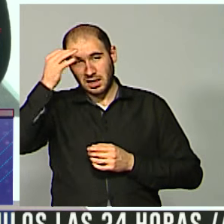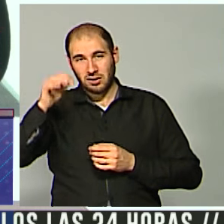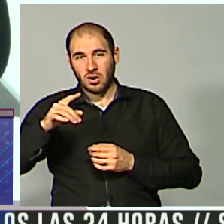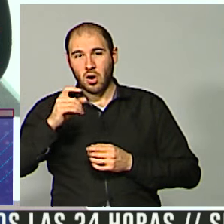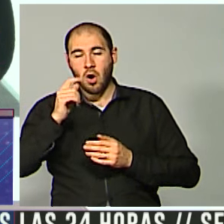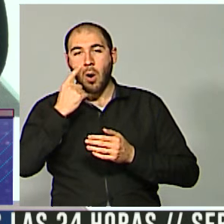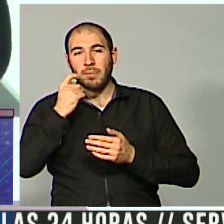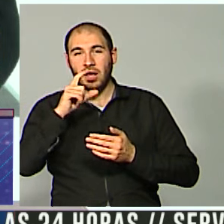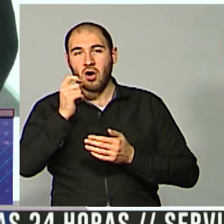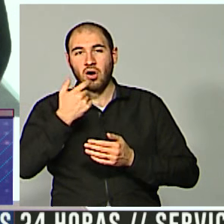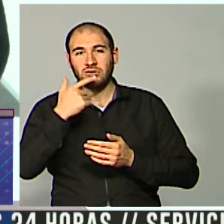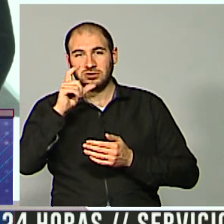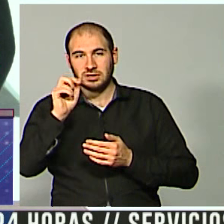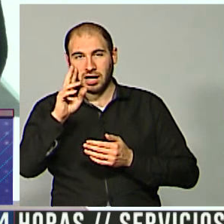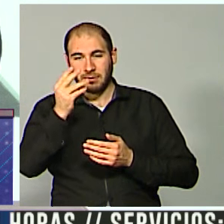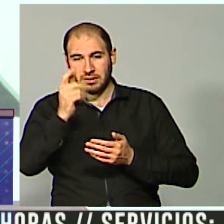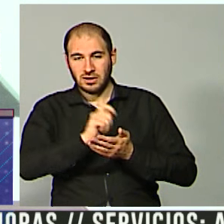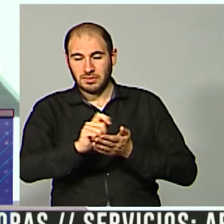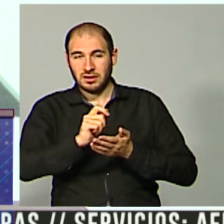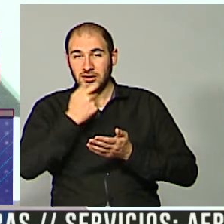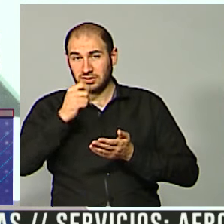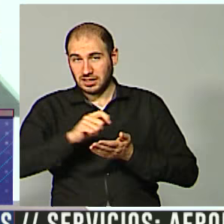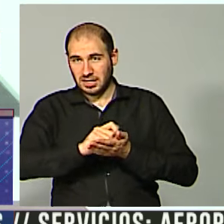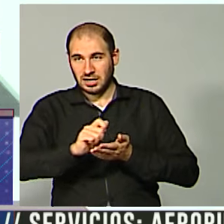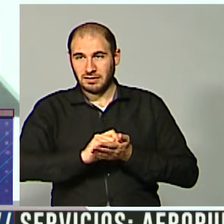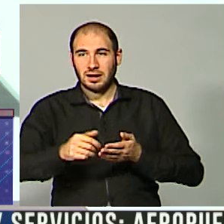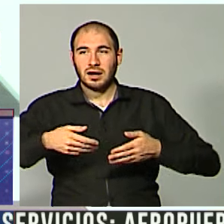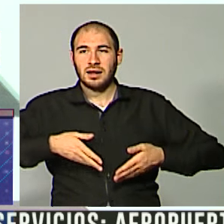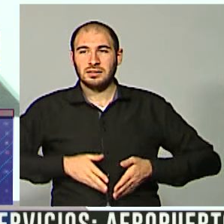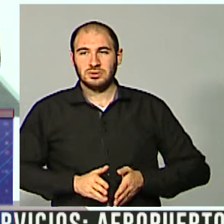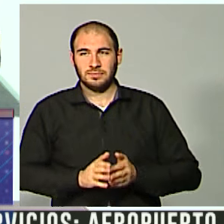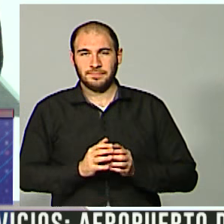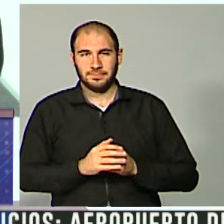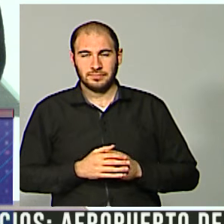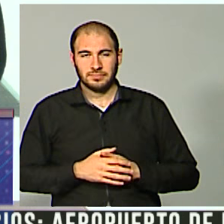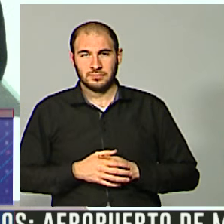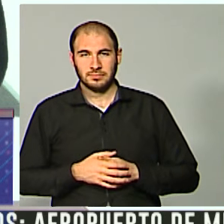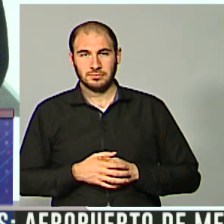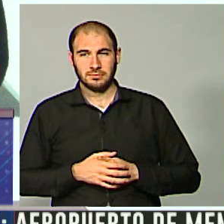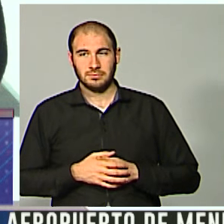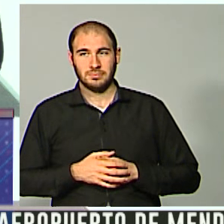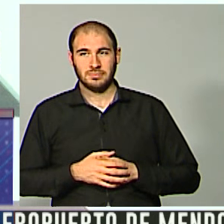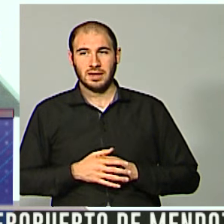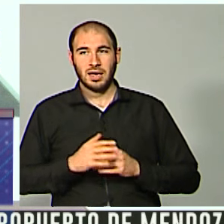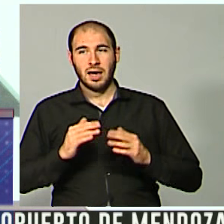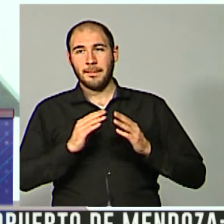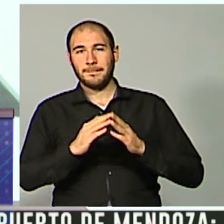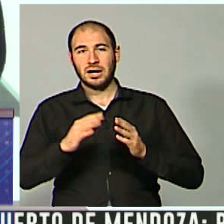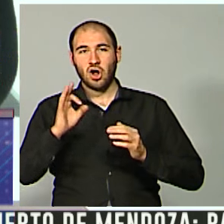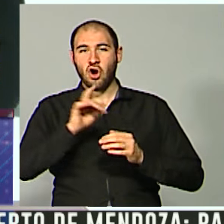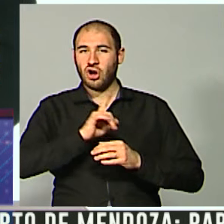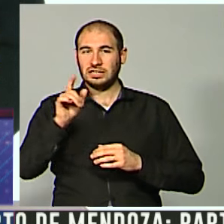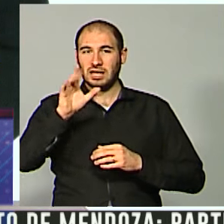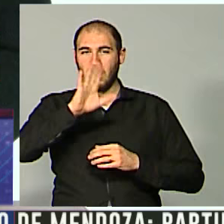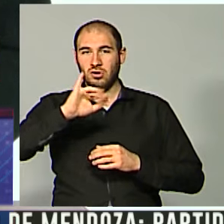Óscar Navarro Correa, es un mendocino que nació en uno de los barrios del oeste de Godoy